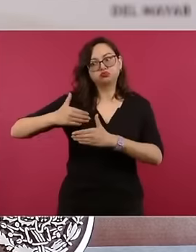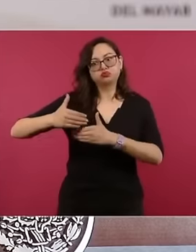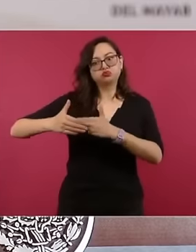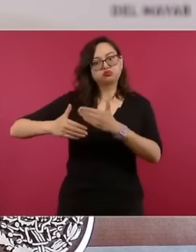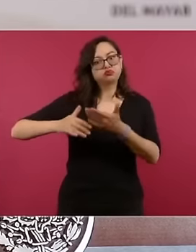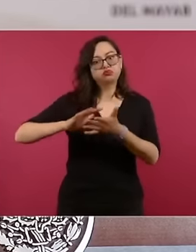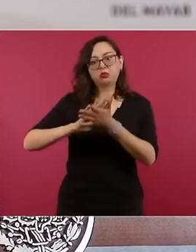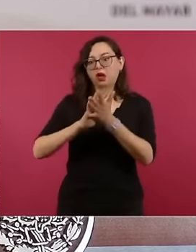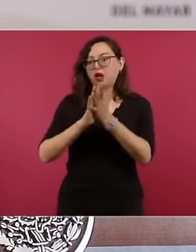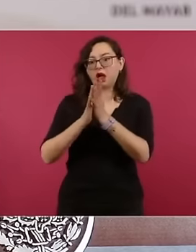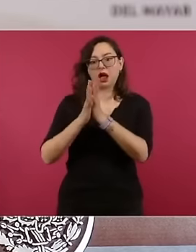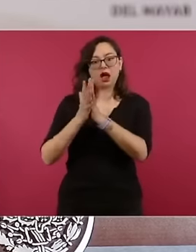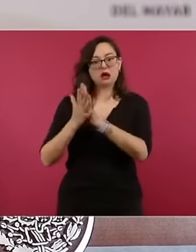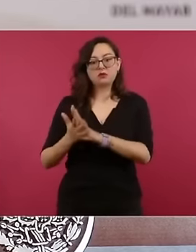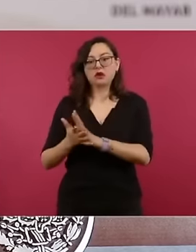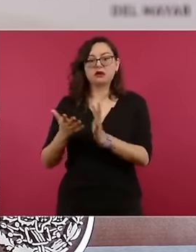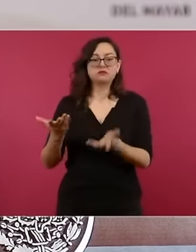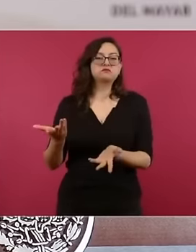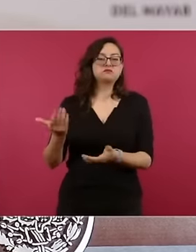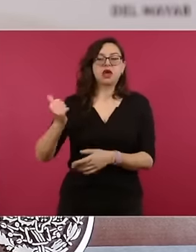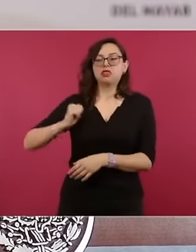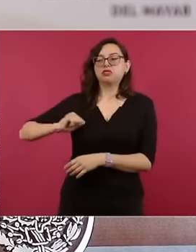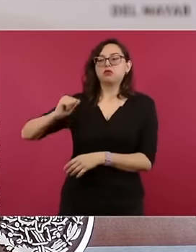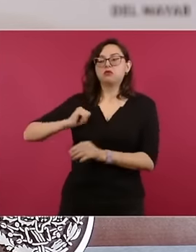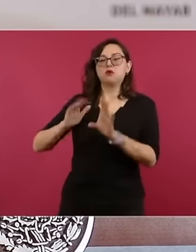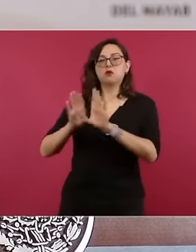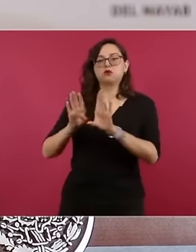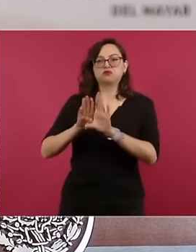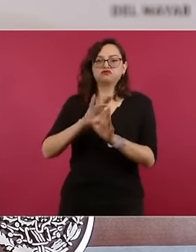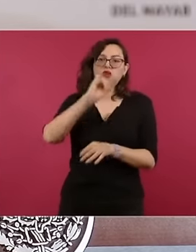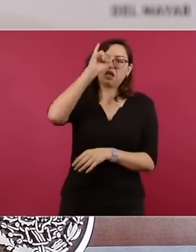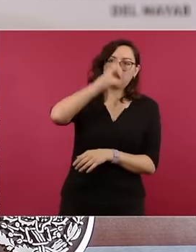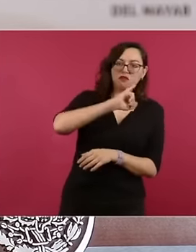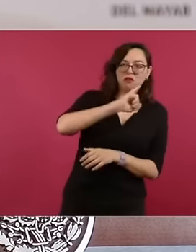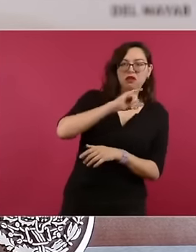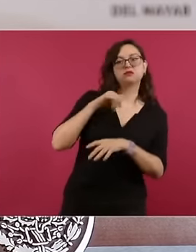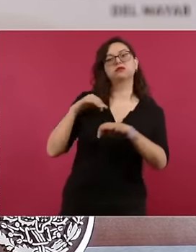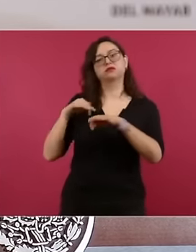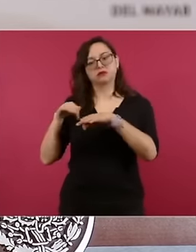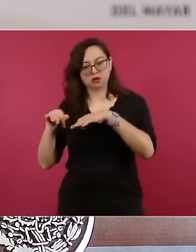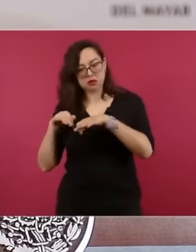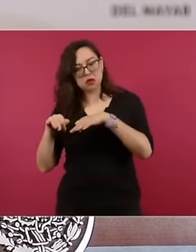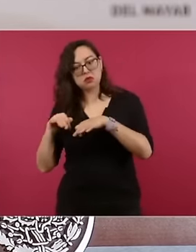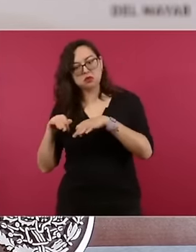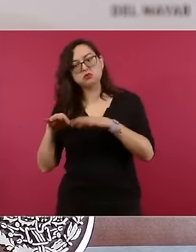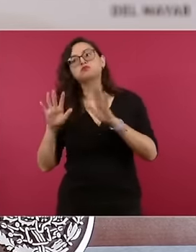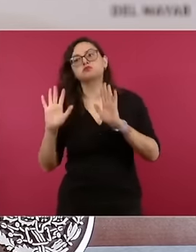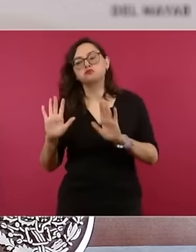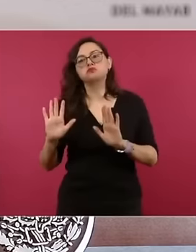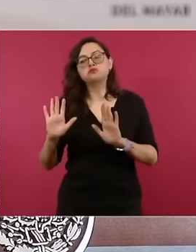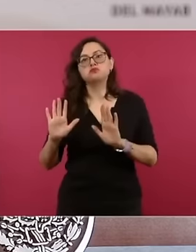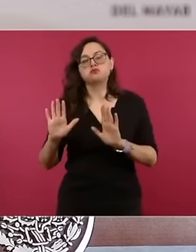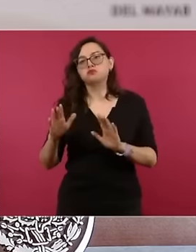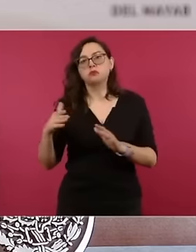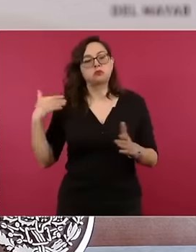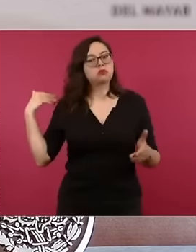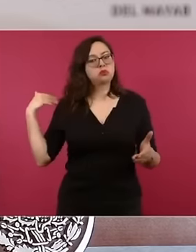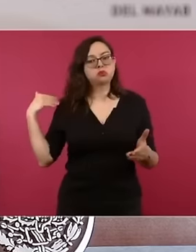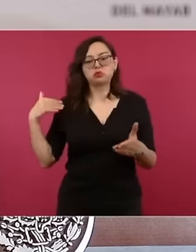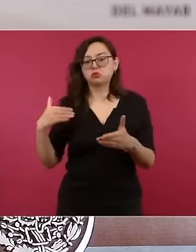relaciones tradicionales entre un empleador y un trabajador. Un claro ejemplo son los periodistas